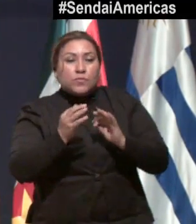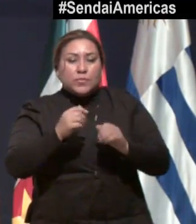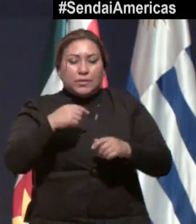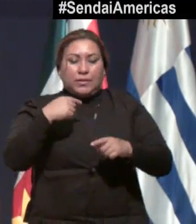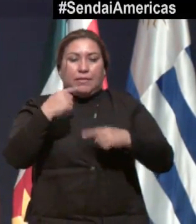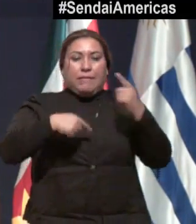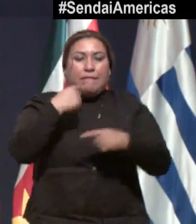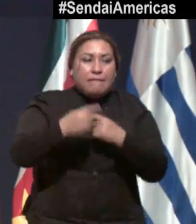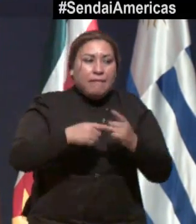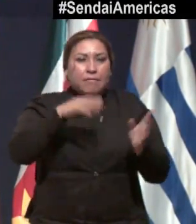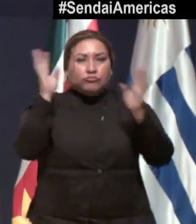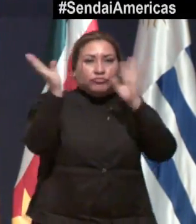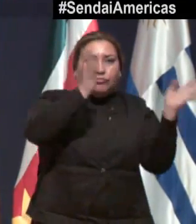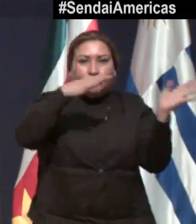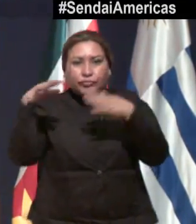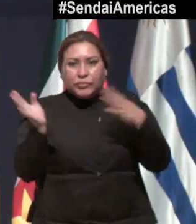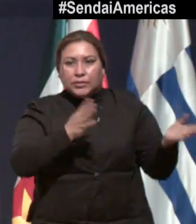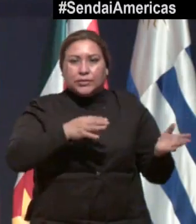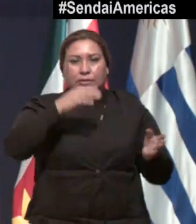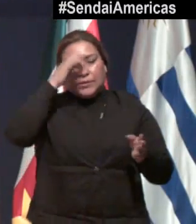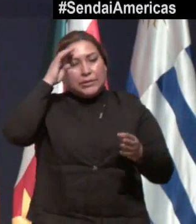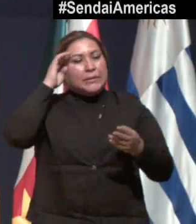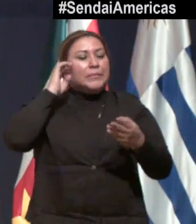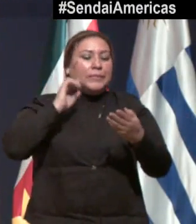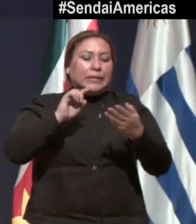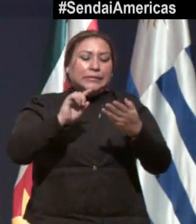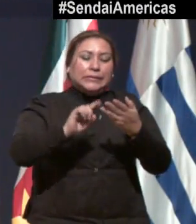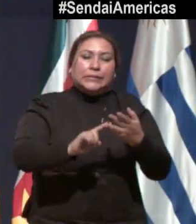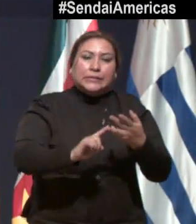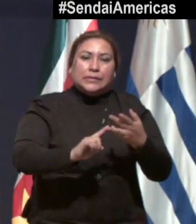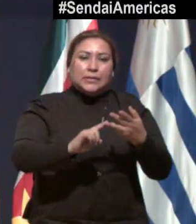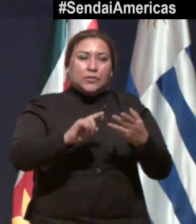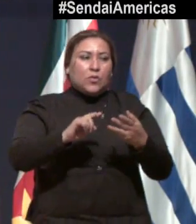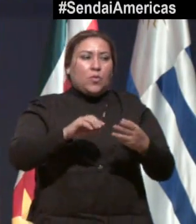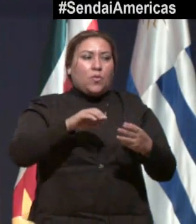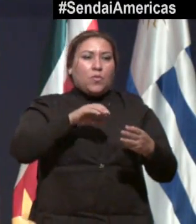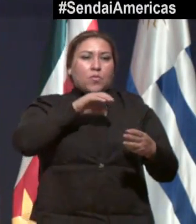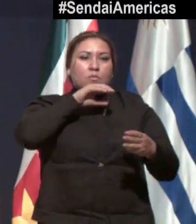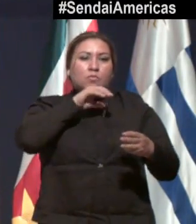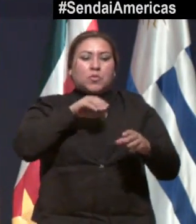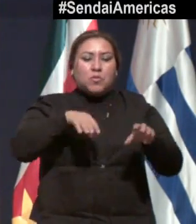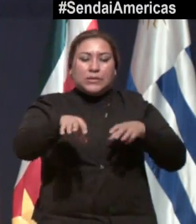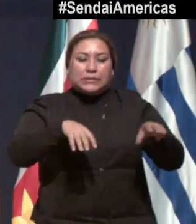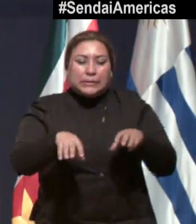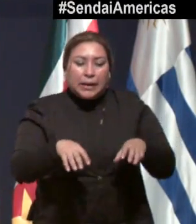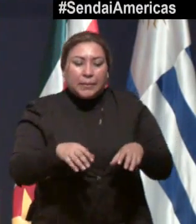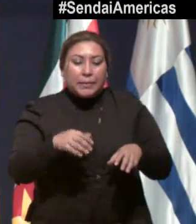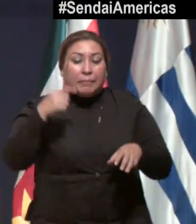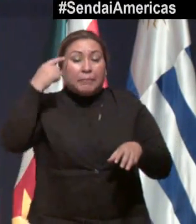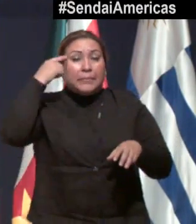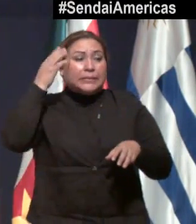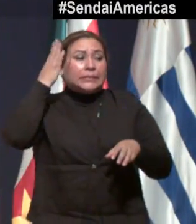tercer objetivo de este panel es determinar la relevancia de las evaluaciones del riesgo para